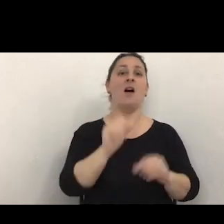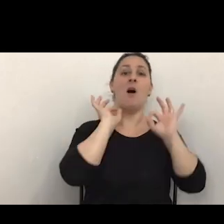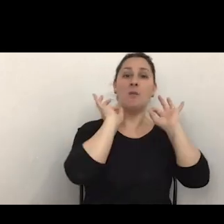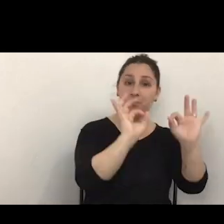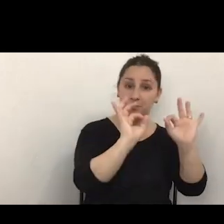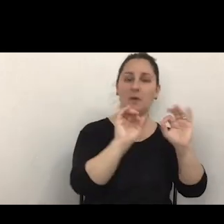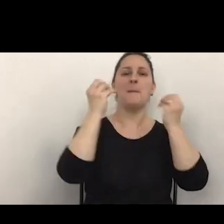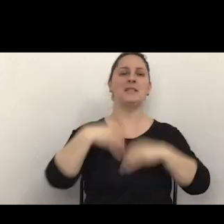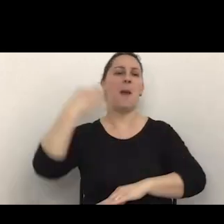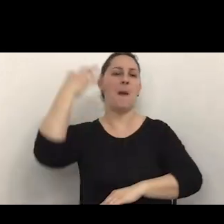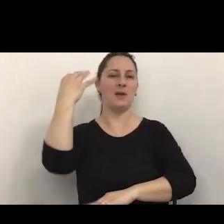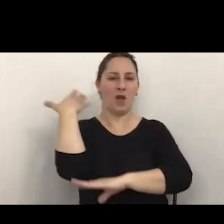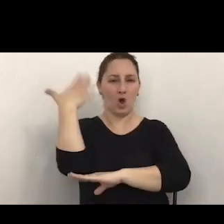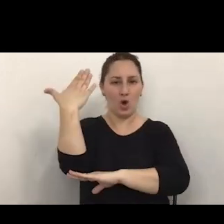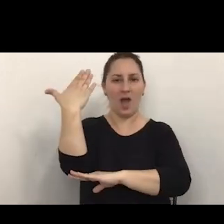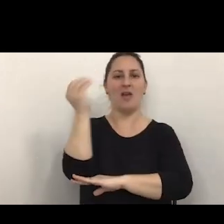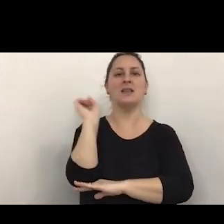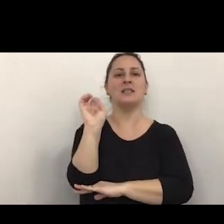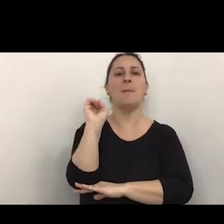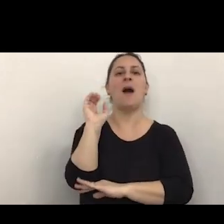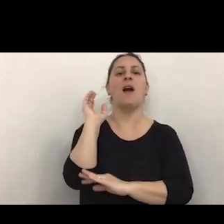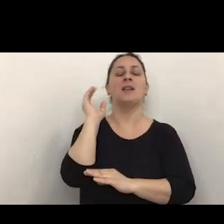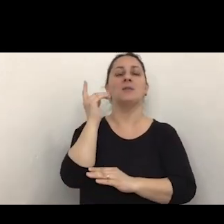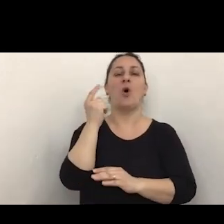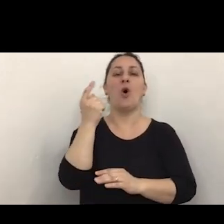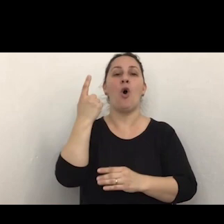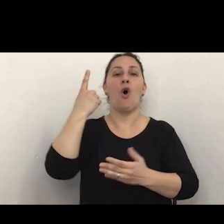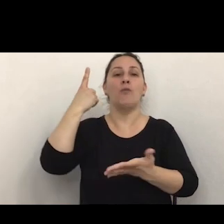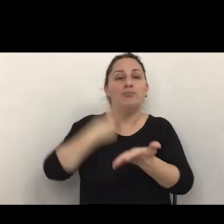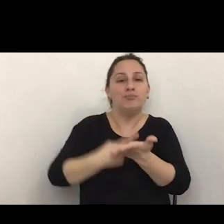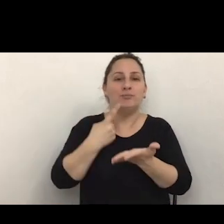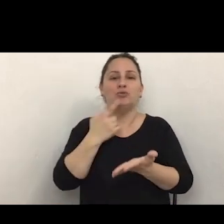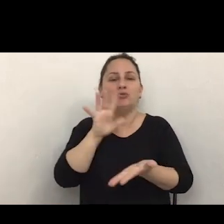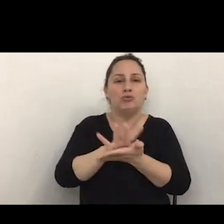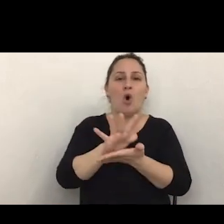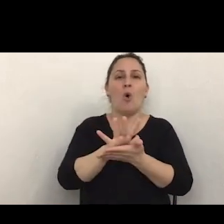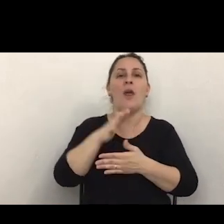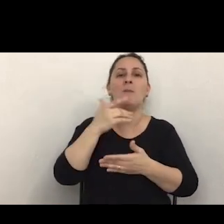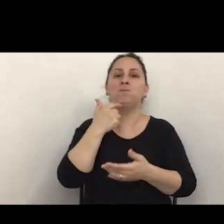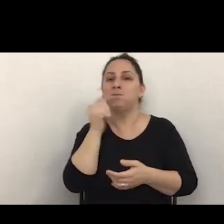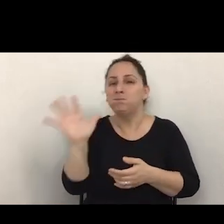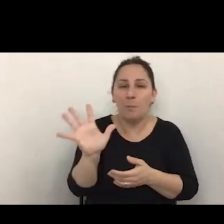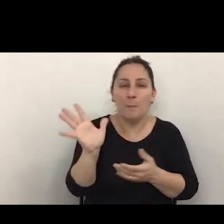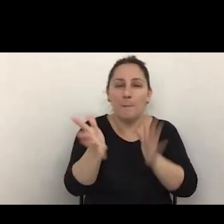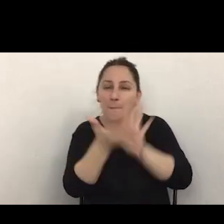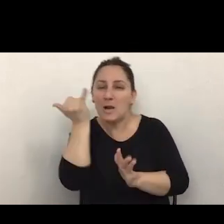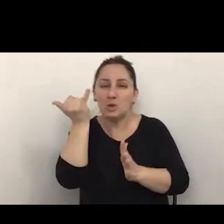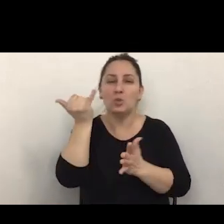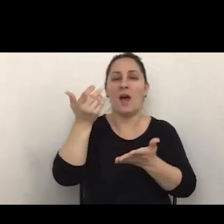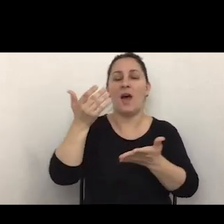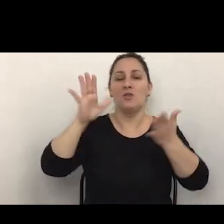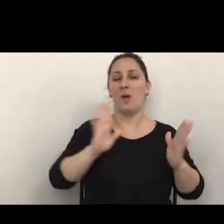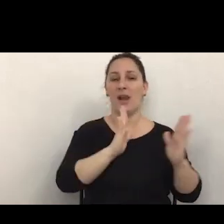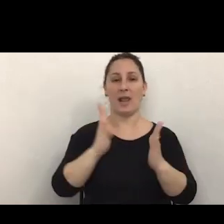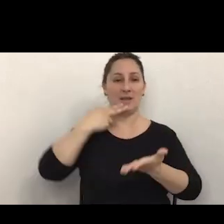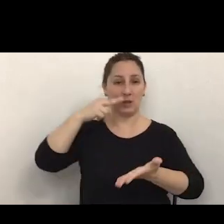de la jornada, el cual hemos titulado las determinaciones sobre base presunta en el régimen penal tributario, a cargo